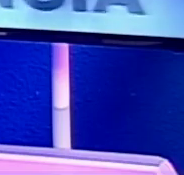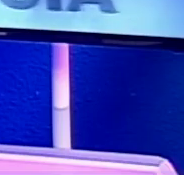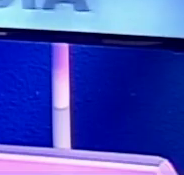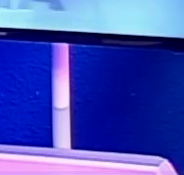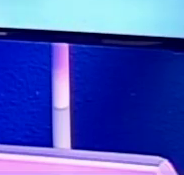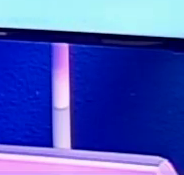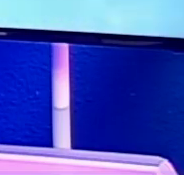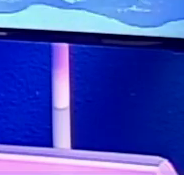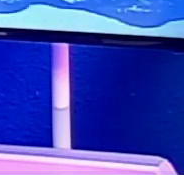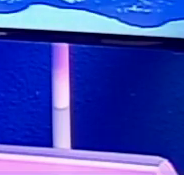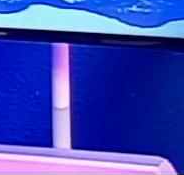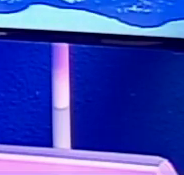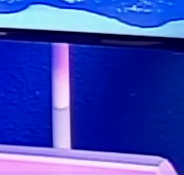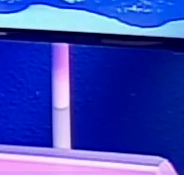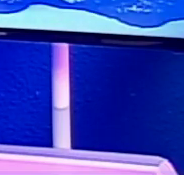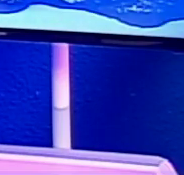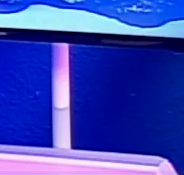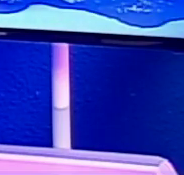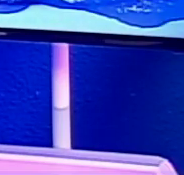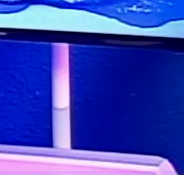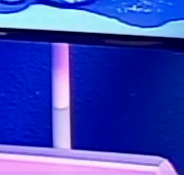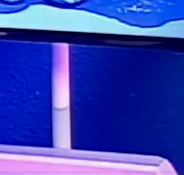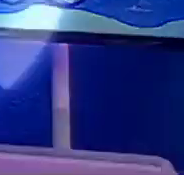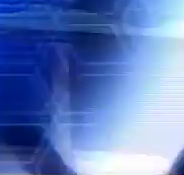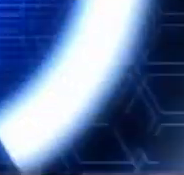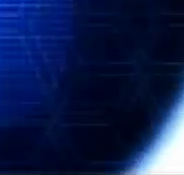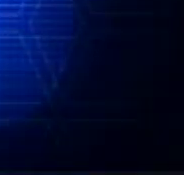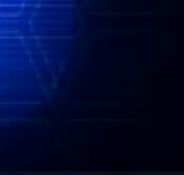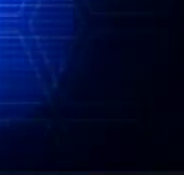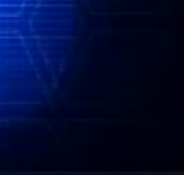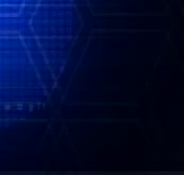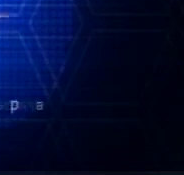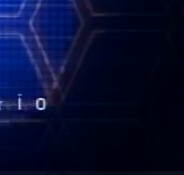no hay paraíso. Rompe el silencio ya.